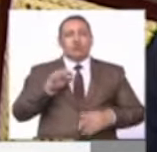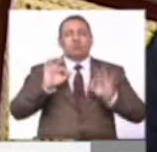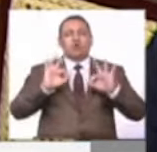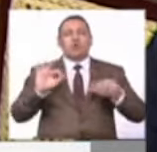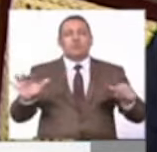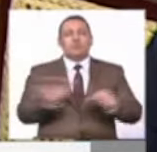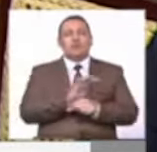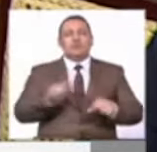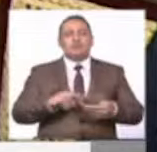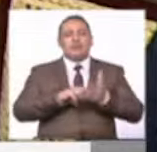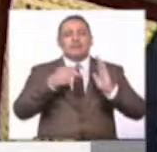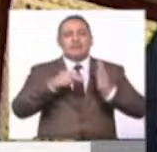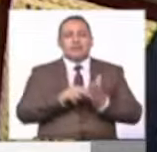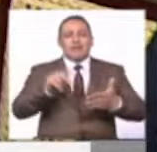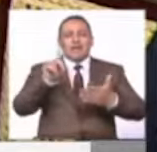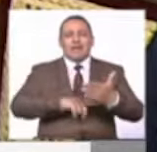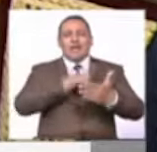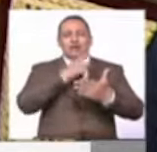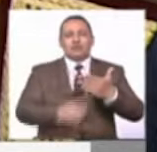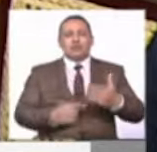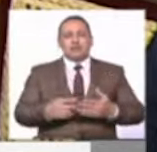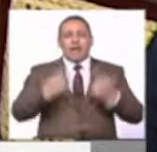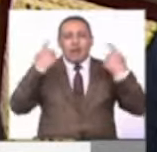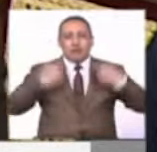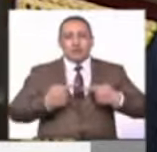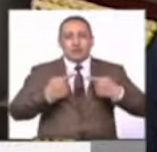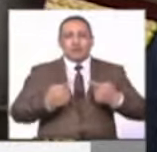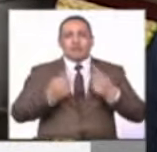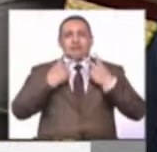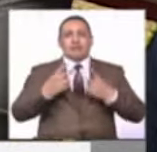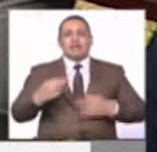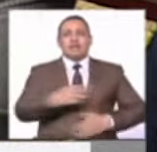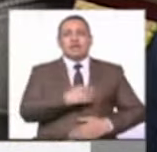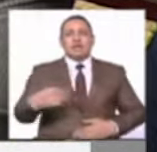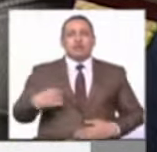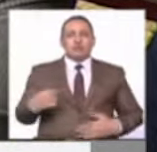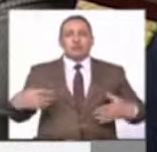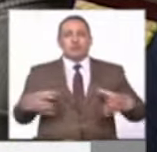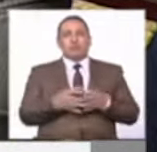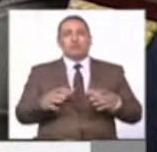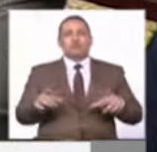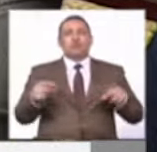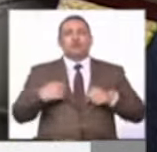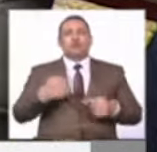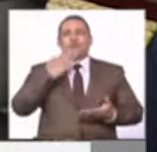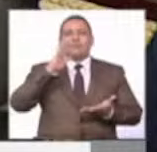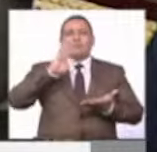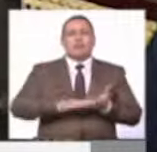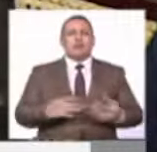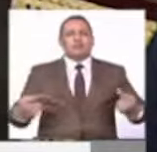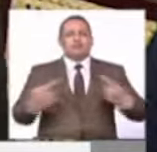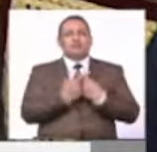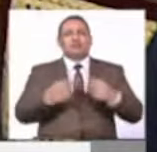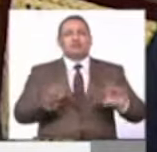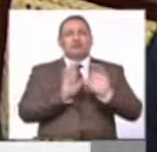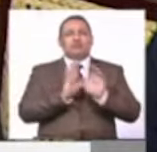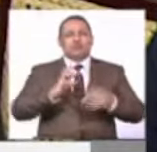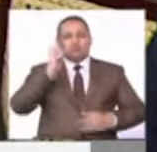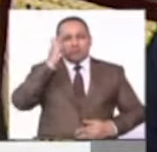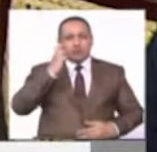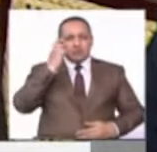para que resulte improcedente concluir que los miembros de la jnj hemos incurrido en una infracción de la